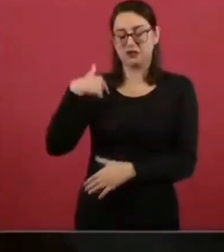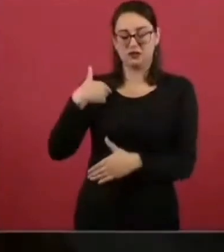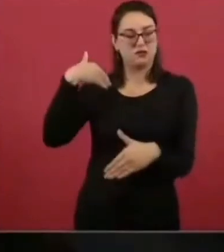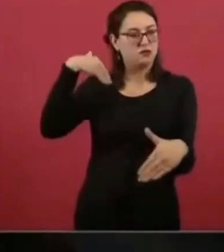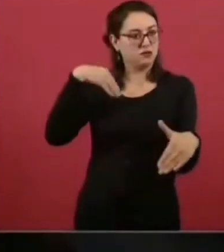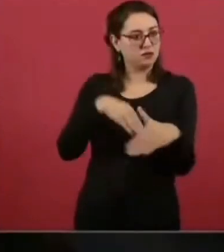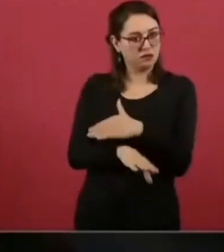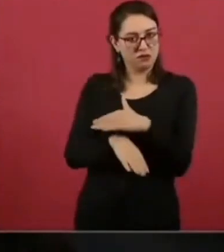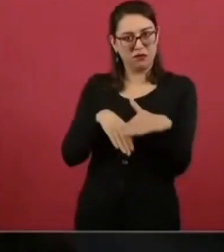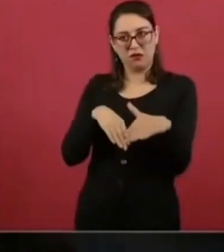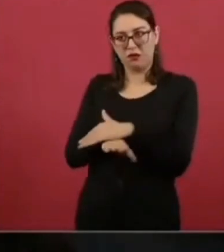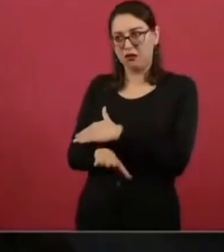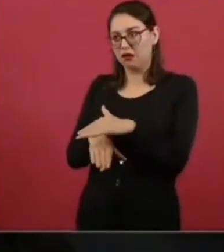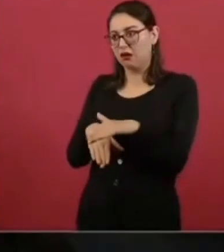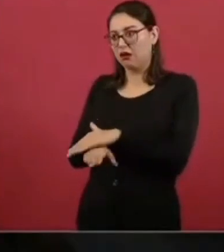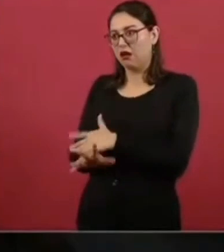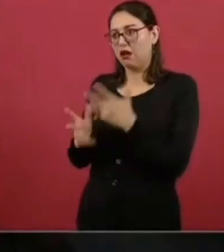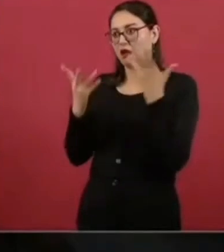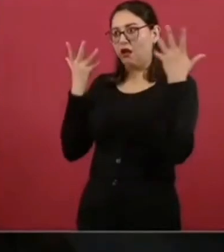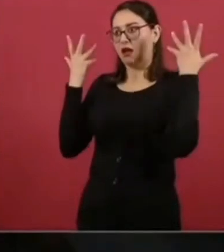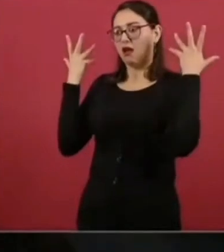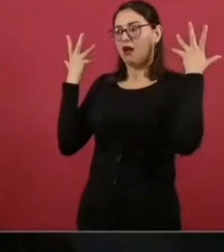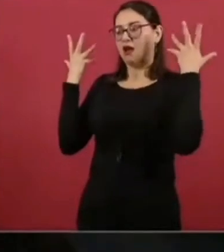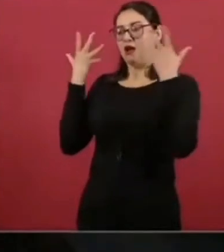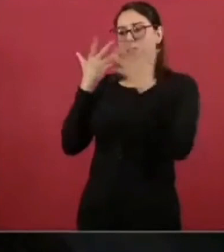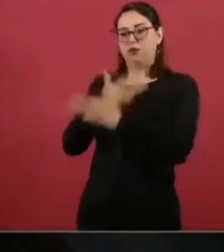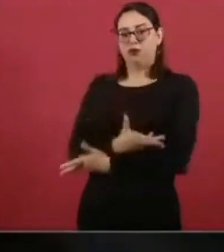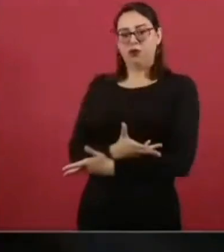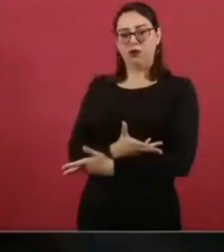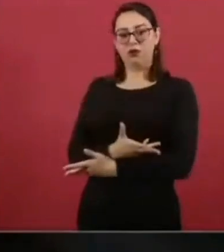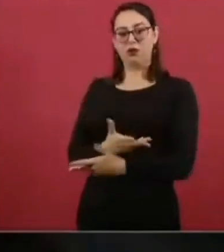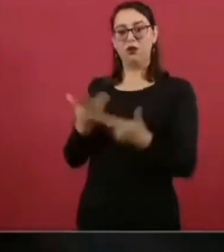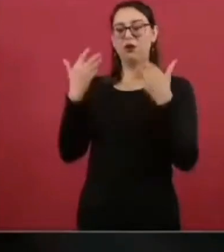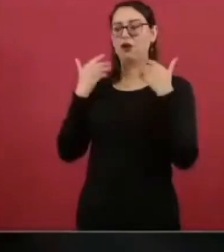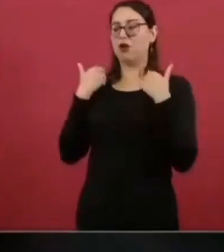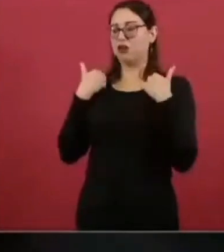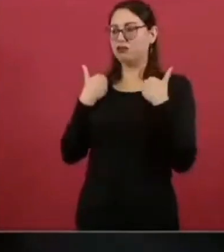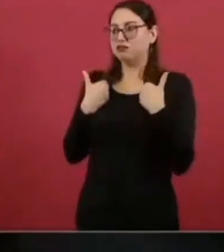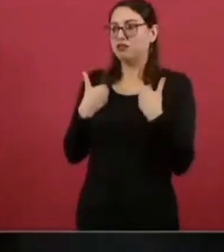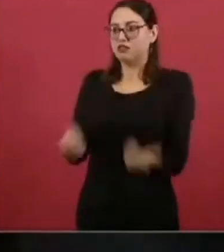que el pueblo de Oaxaca es de los pueblos con más cultura en el mundo.